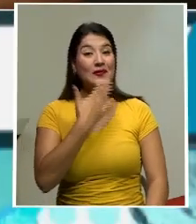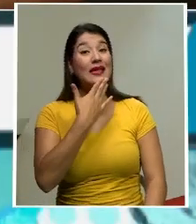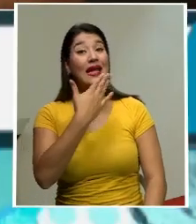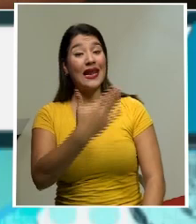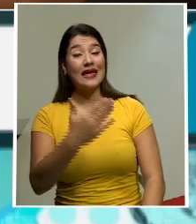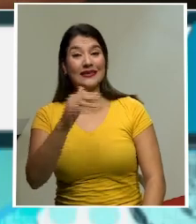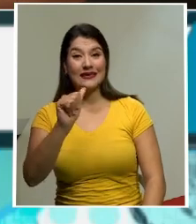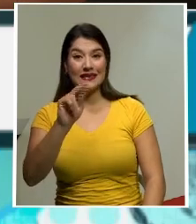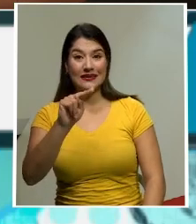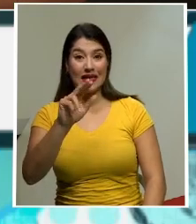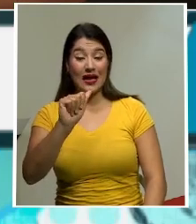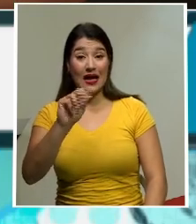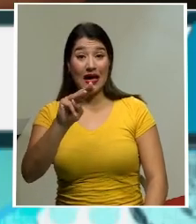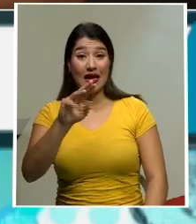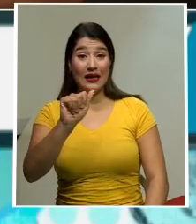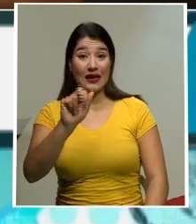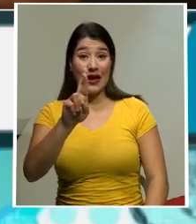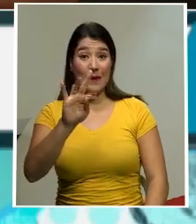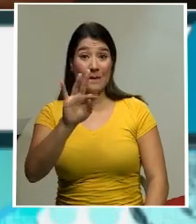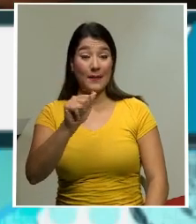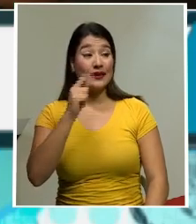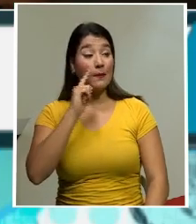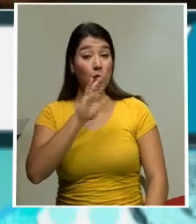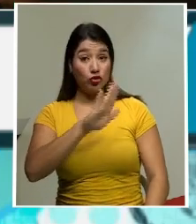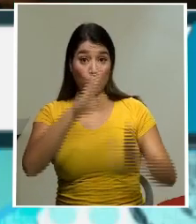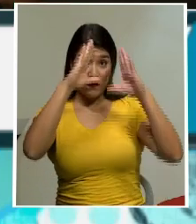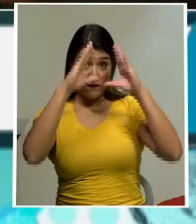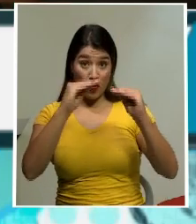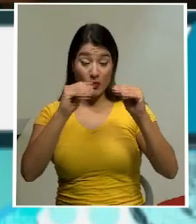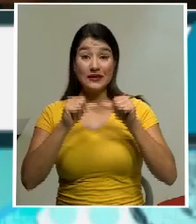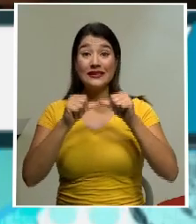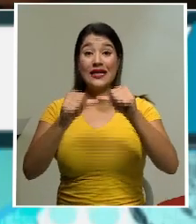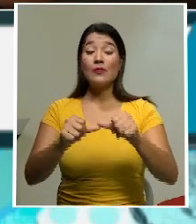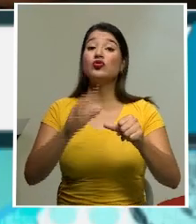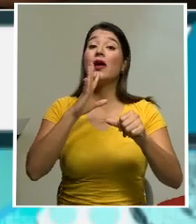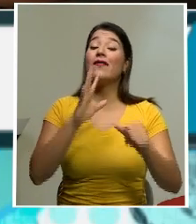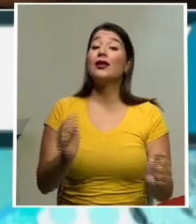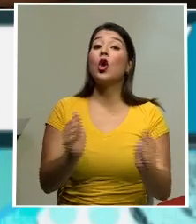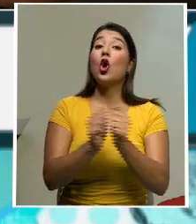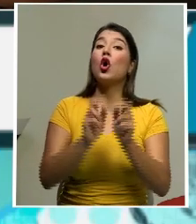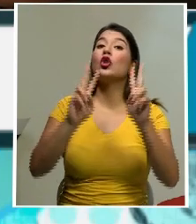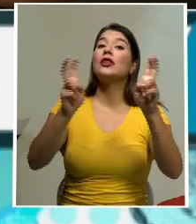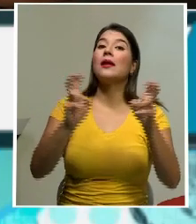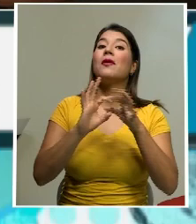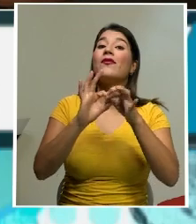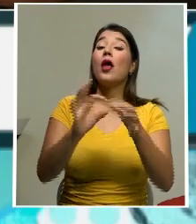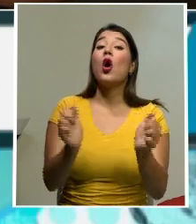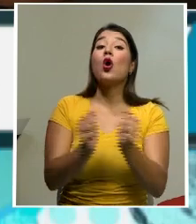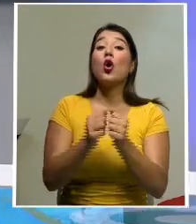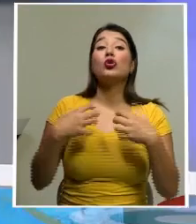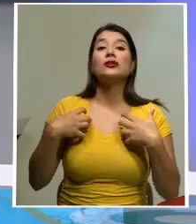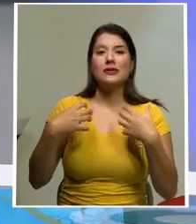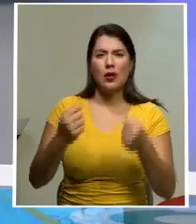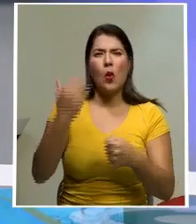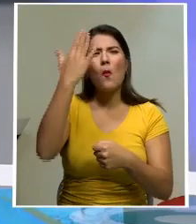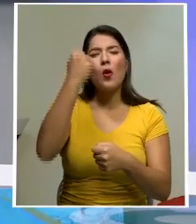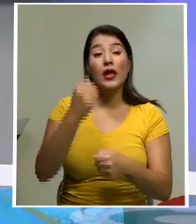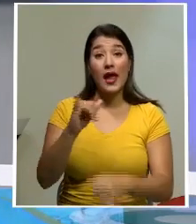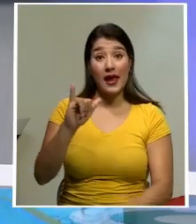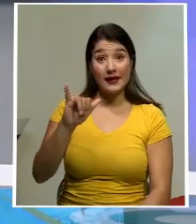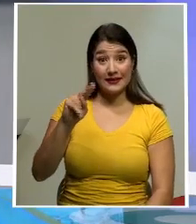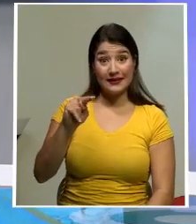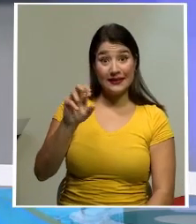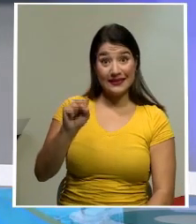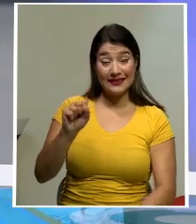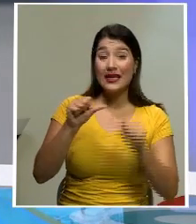Gracias, Ana Marta, por esta información. Seguimos hablando de temas que tienen que ver con salud, porque el Instituto Nacional de Seguros